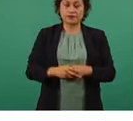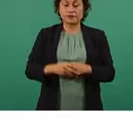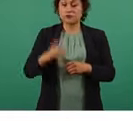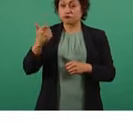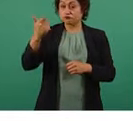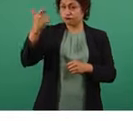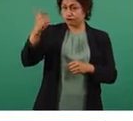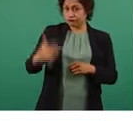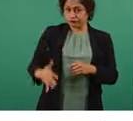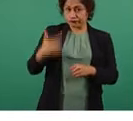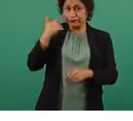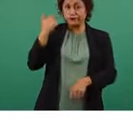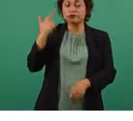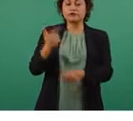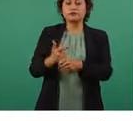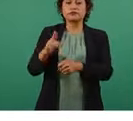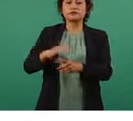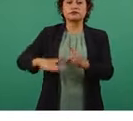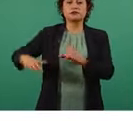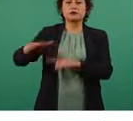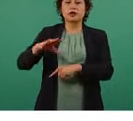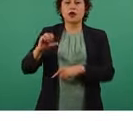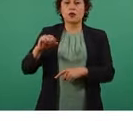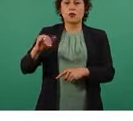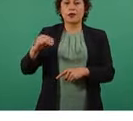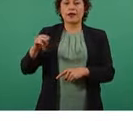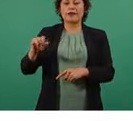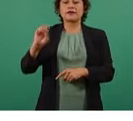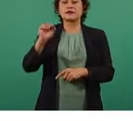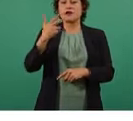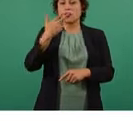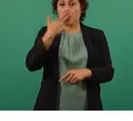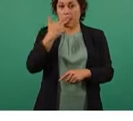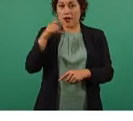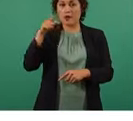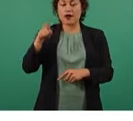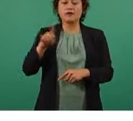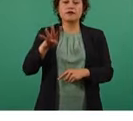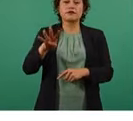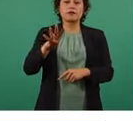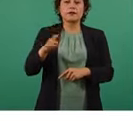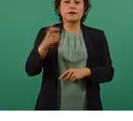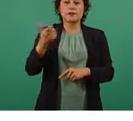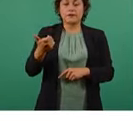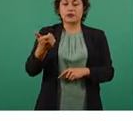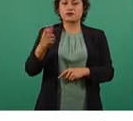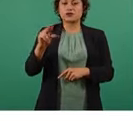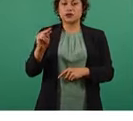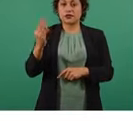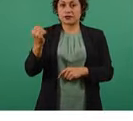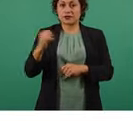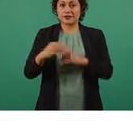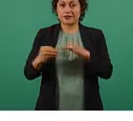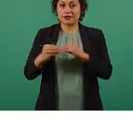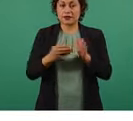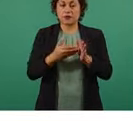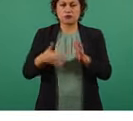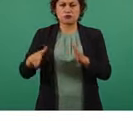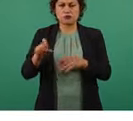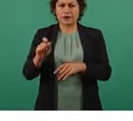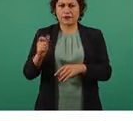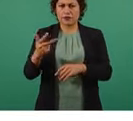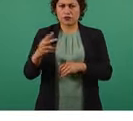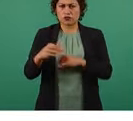se localizó en la marca El Circul K en Ahumada, Chihuahua, con un precio de 19 pesos con 80 centavos por litro y un margen de 28